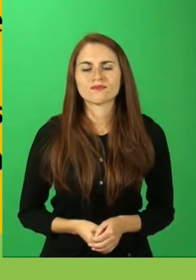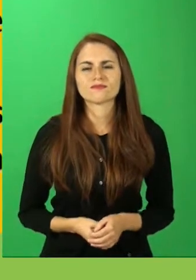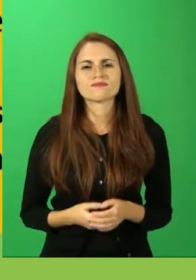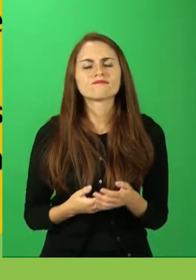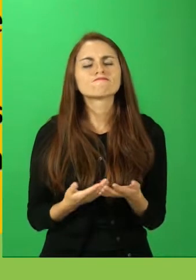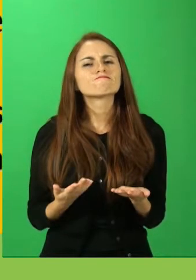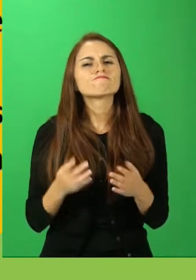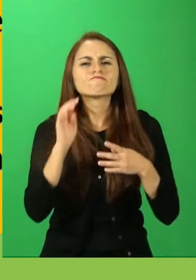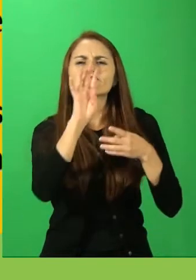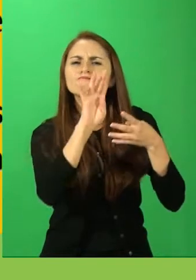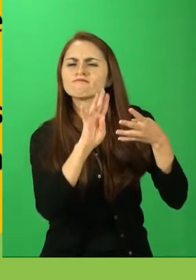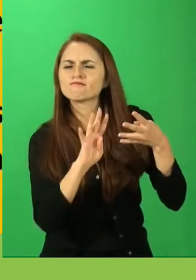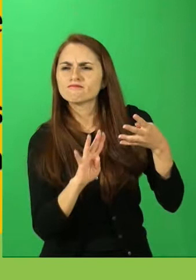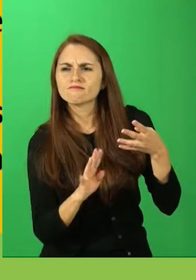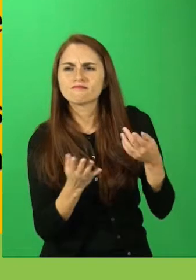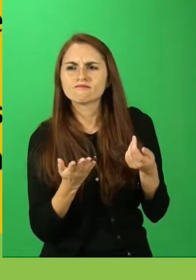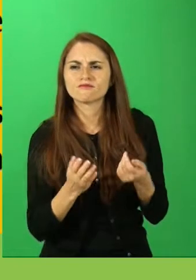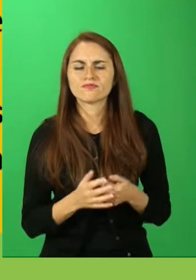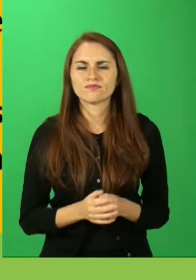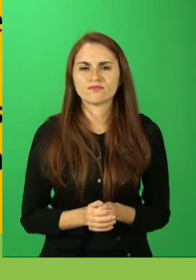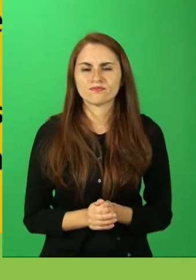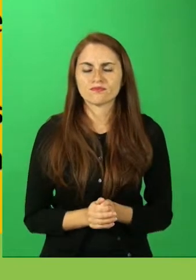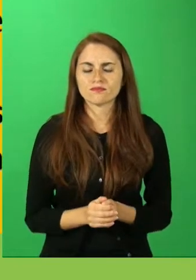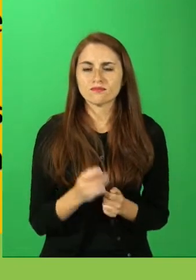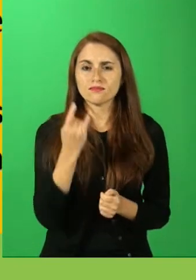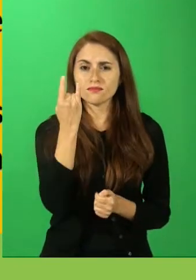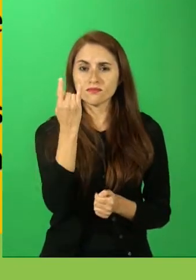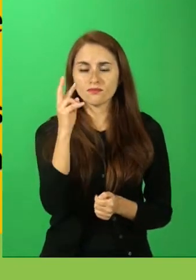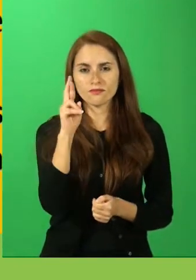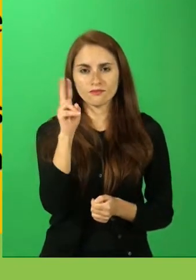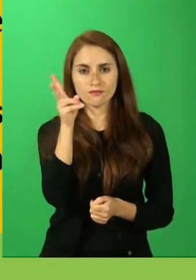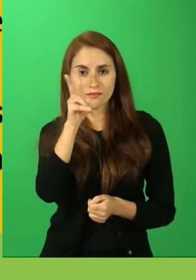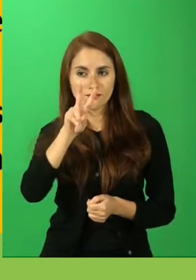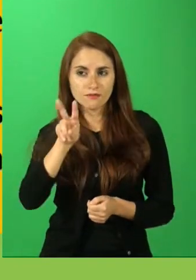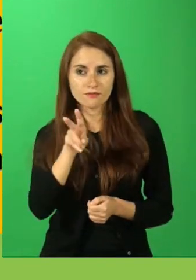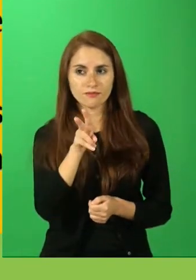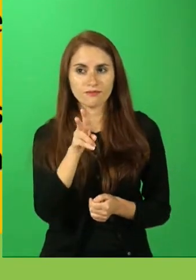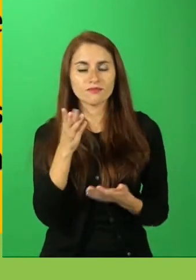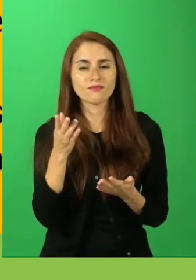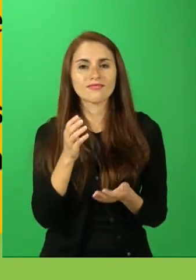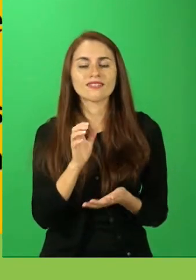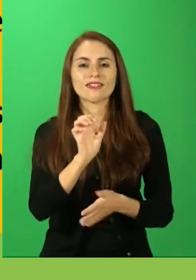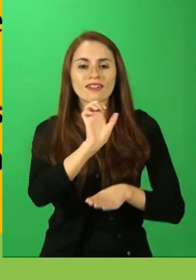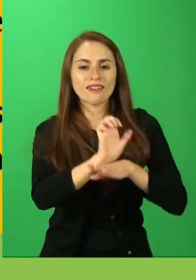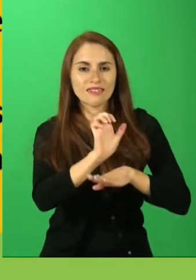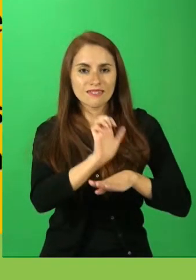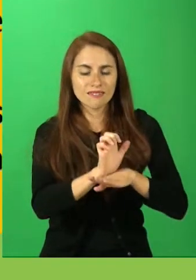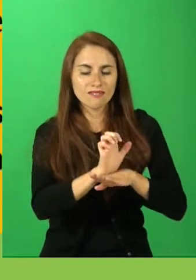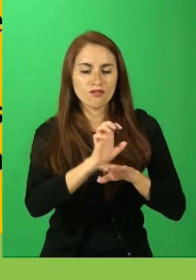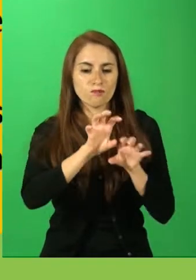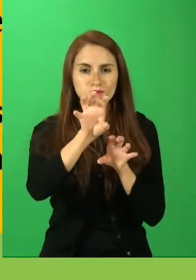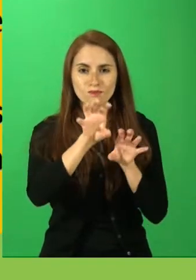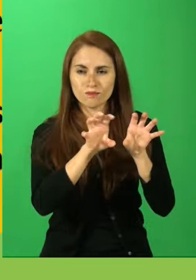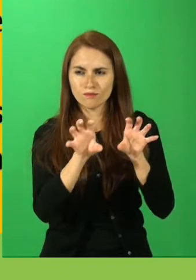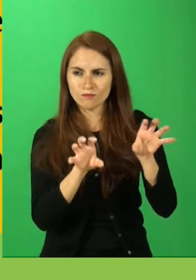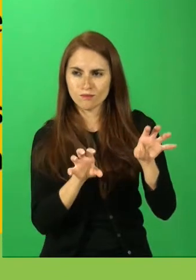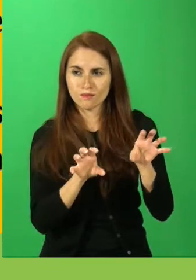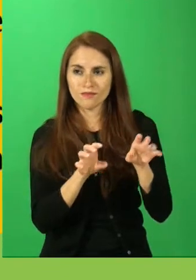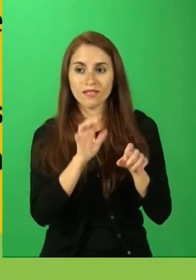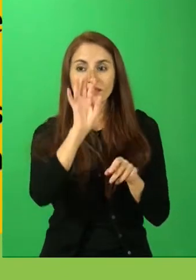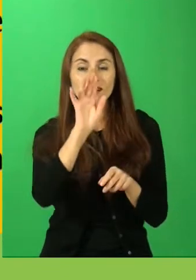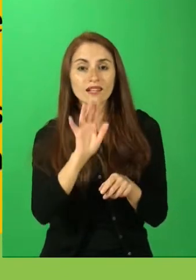Demos unas características entonces. Dice que la Unión Soviética fue un Estado federal que se